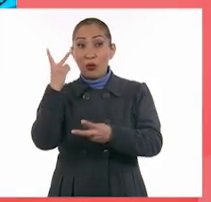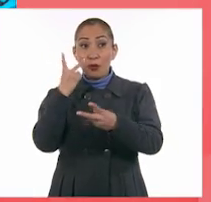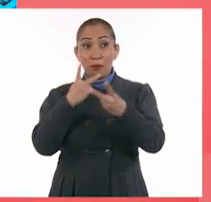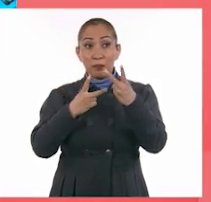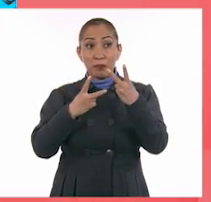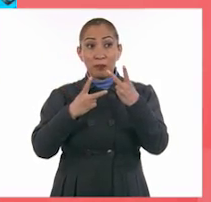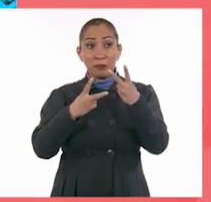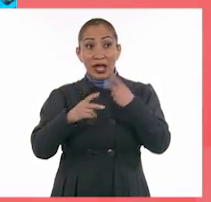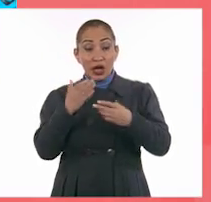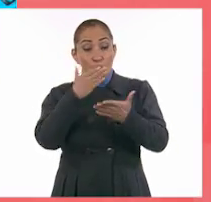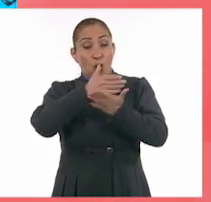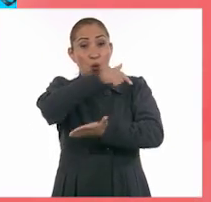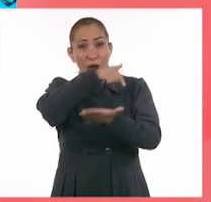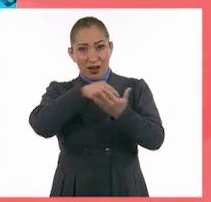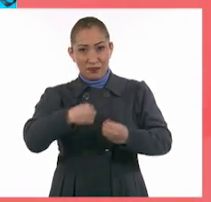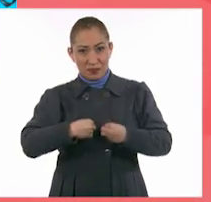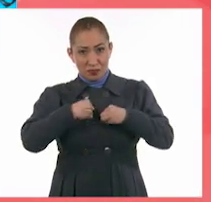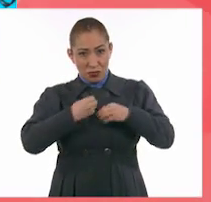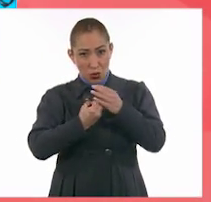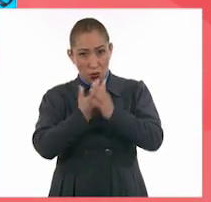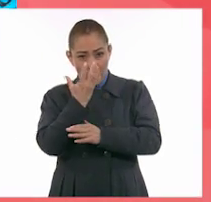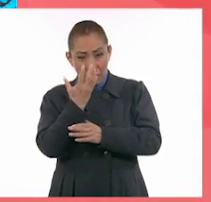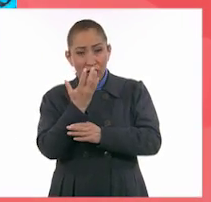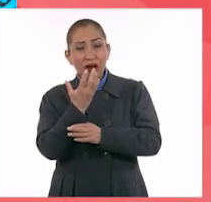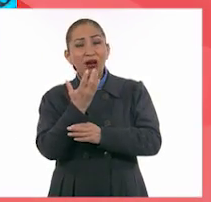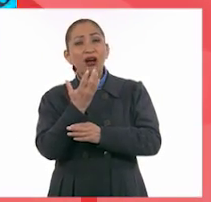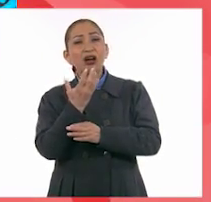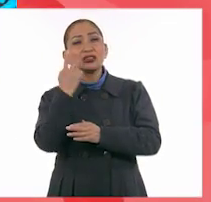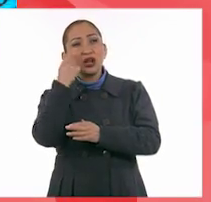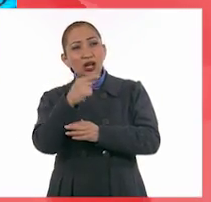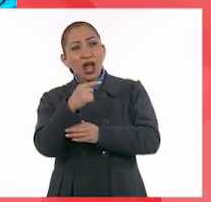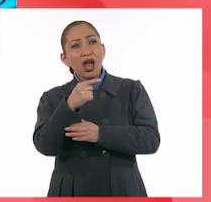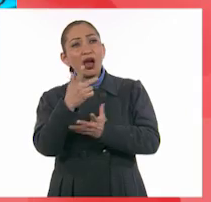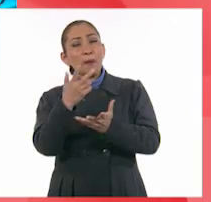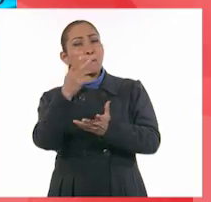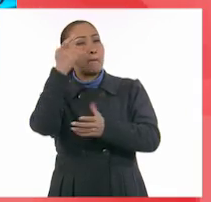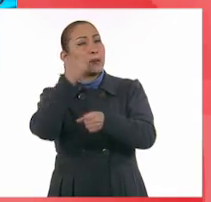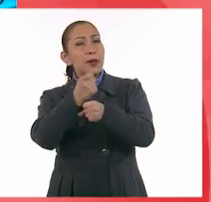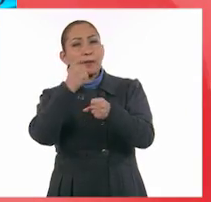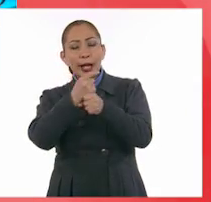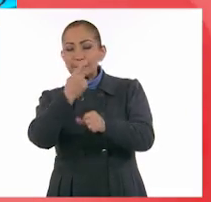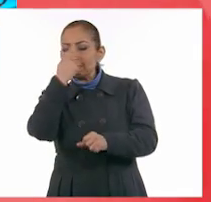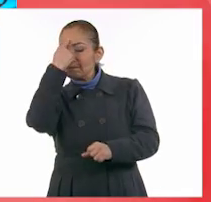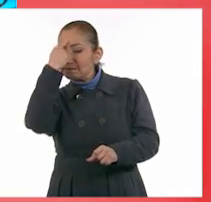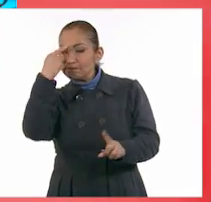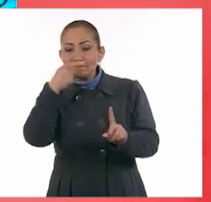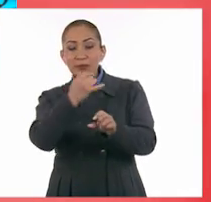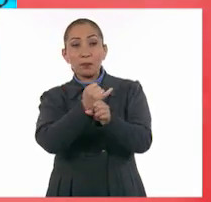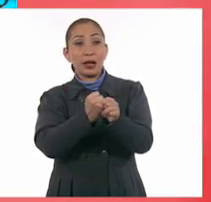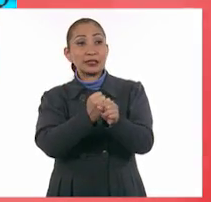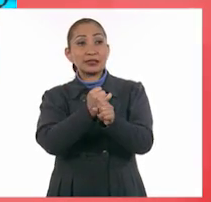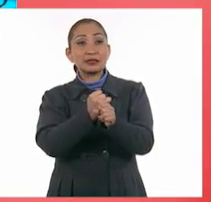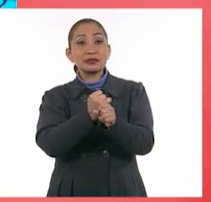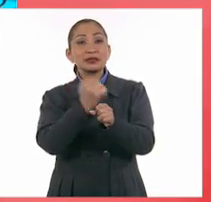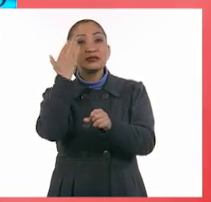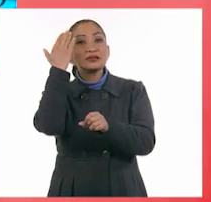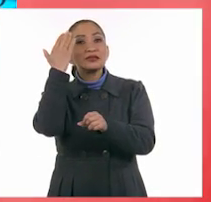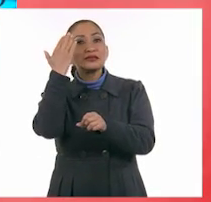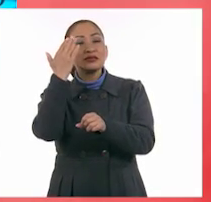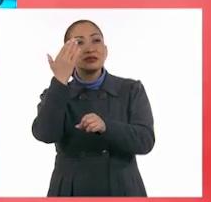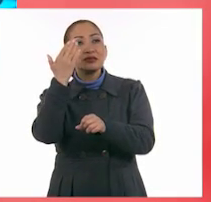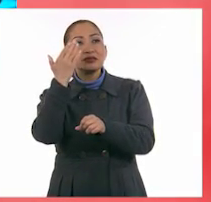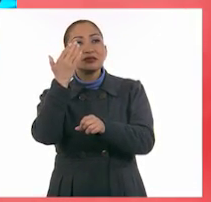uno llega a un lugar, yo creo que la primera cosa que se debe investigar, saber,